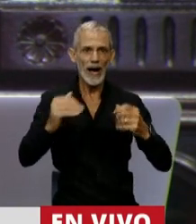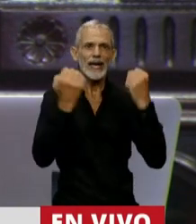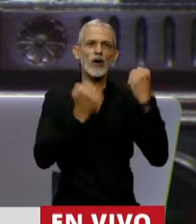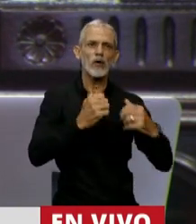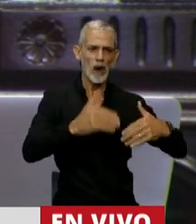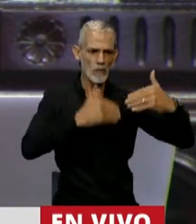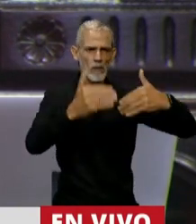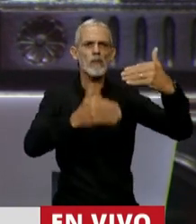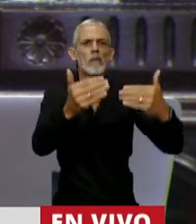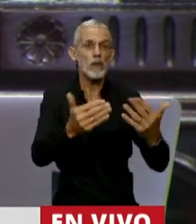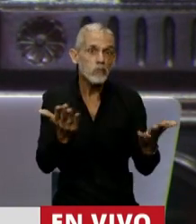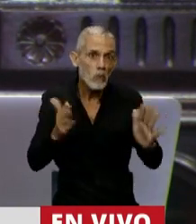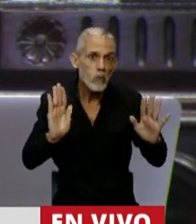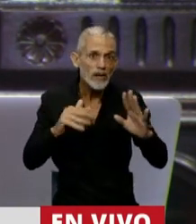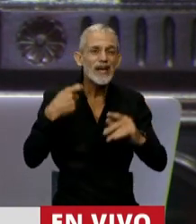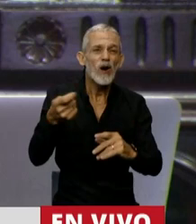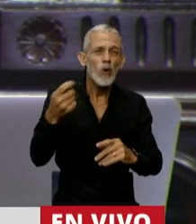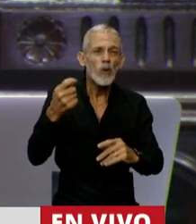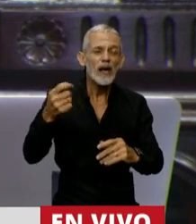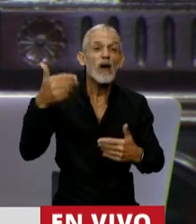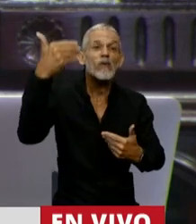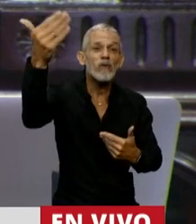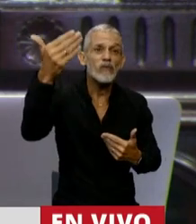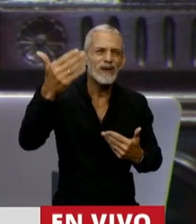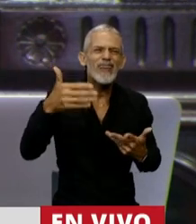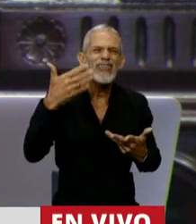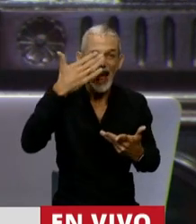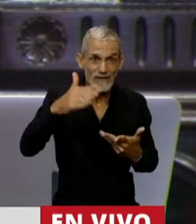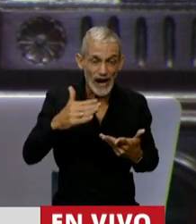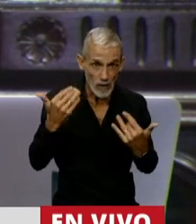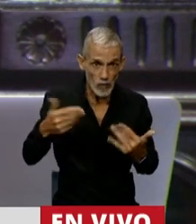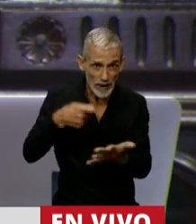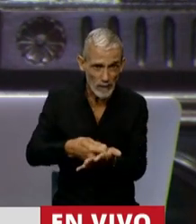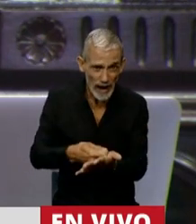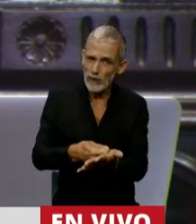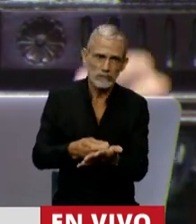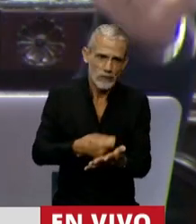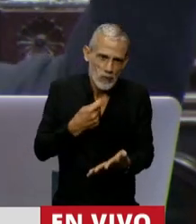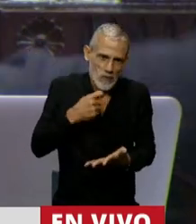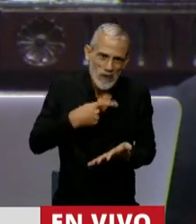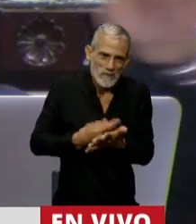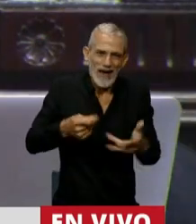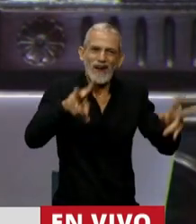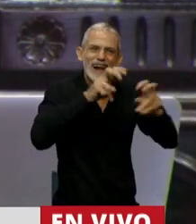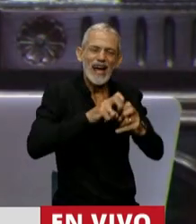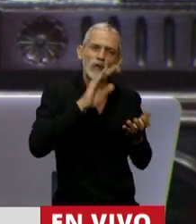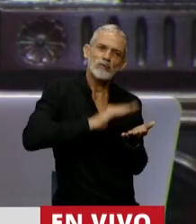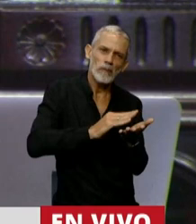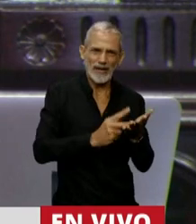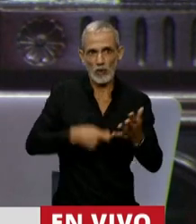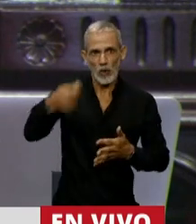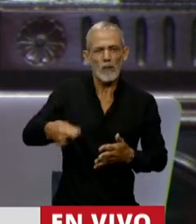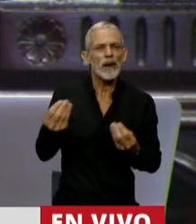es una fórmula que promete a futuros jubilados algo que probablemente no va a poder pagar. Y esto hay que decirlo, porque hoy lo quiero dejar